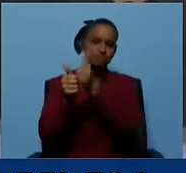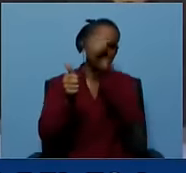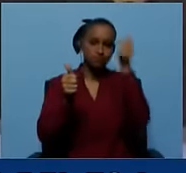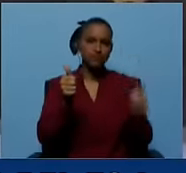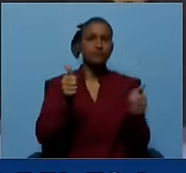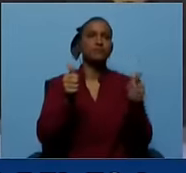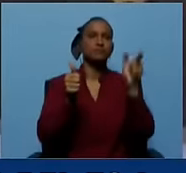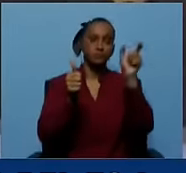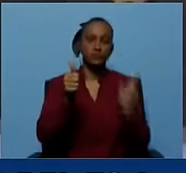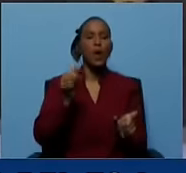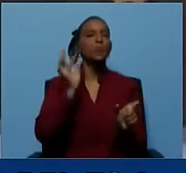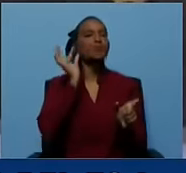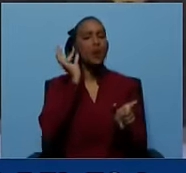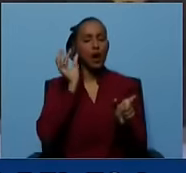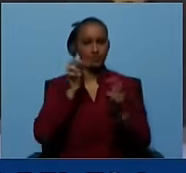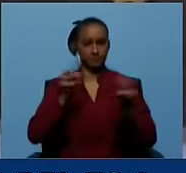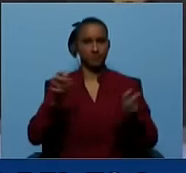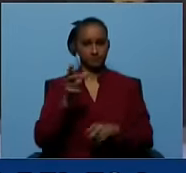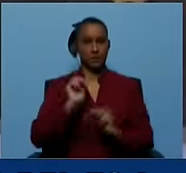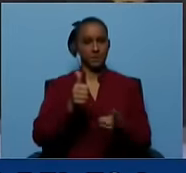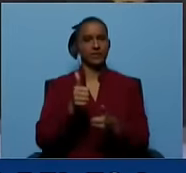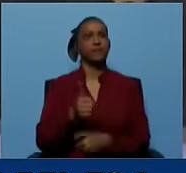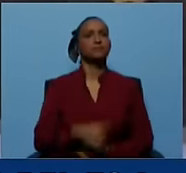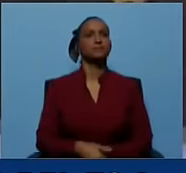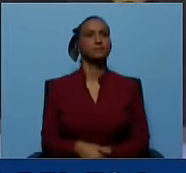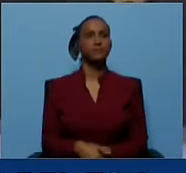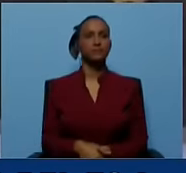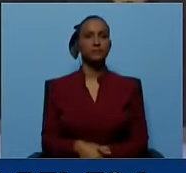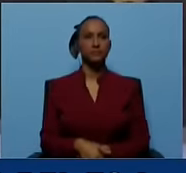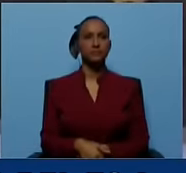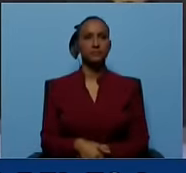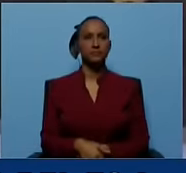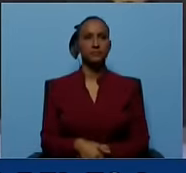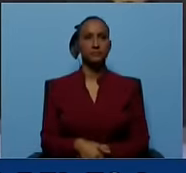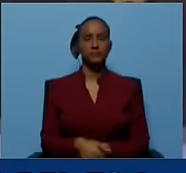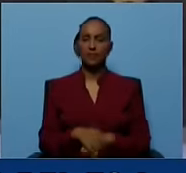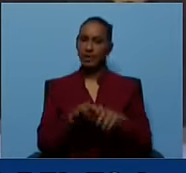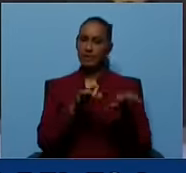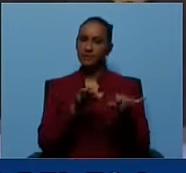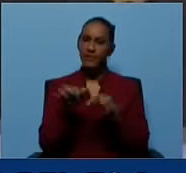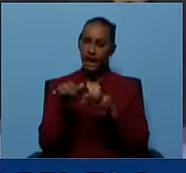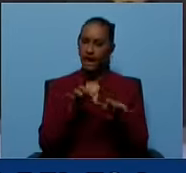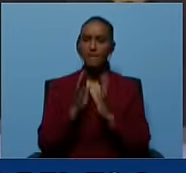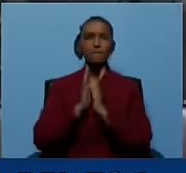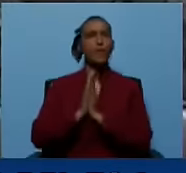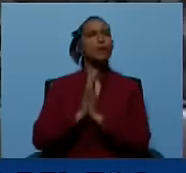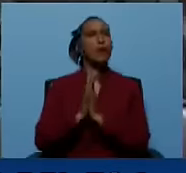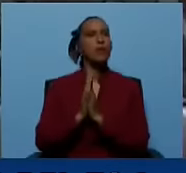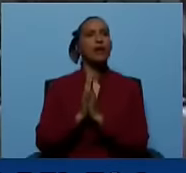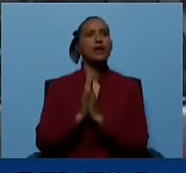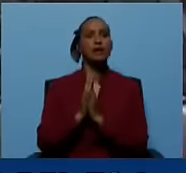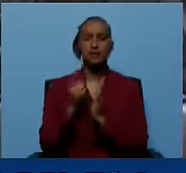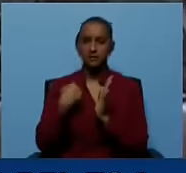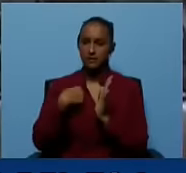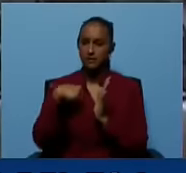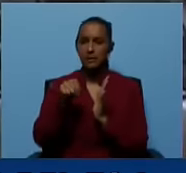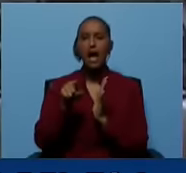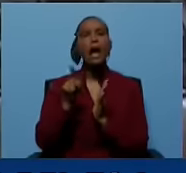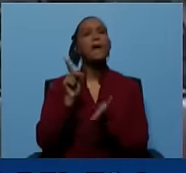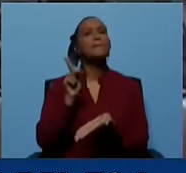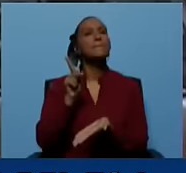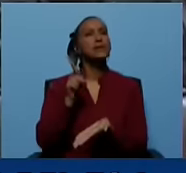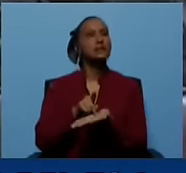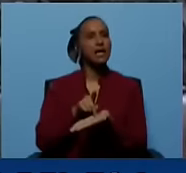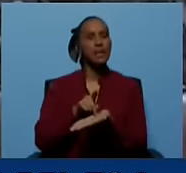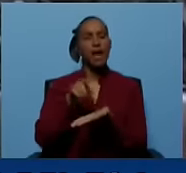Tribunal Supremo de Justicia. Vamos a escuchar a esta hora. Secretaria, por favor, indique si se encuentra presente ante